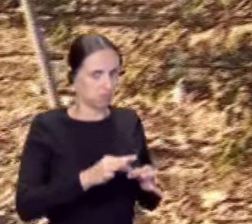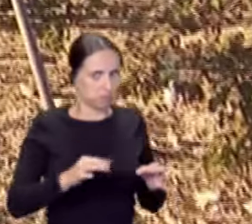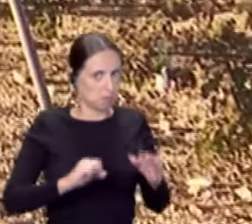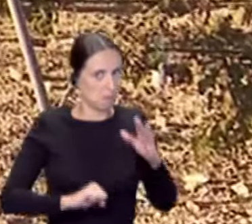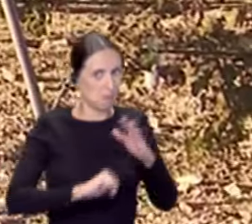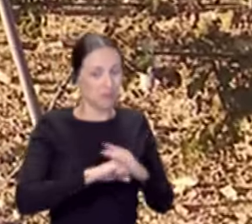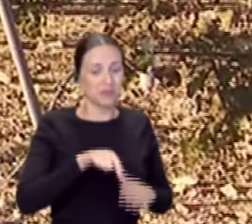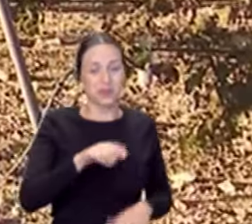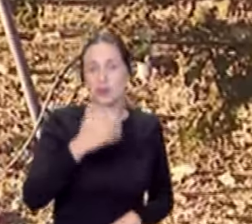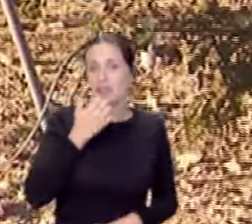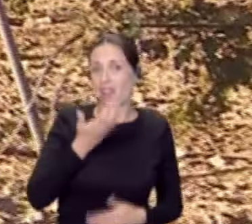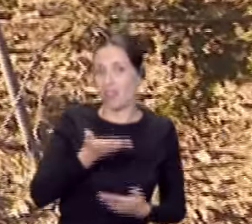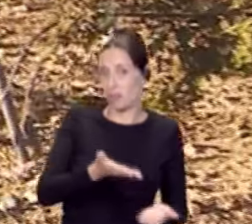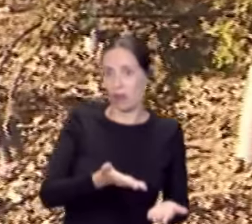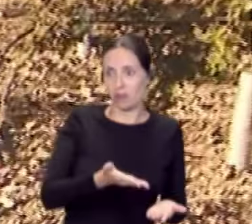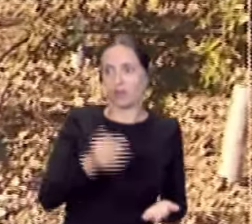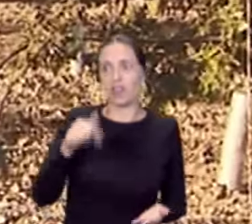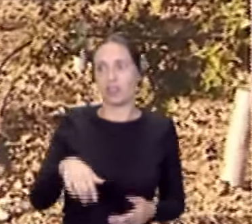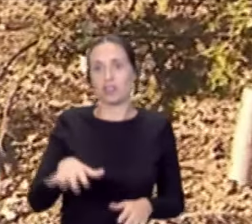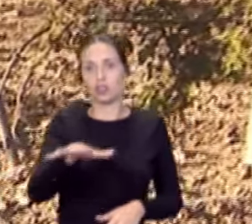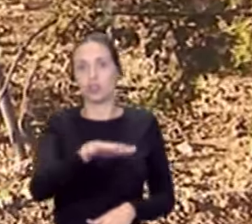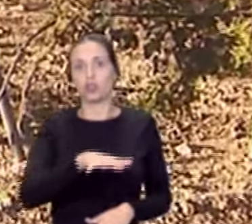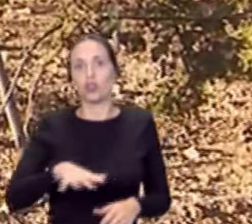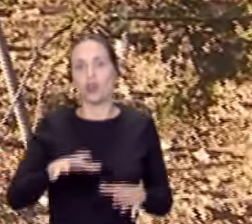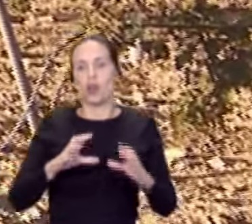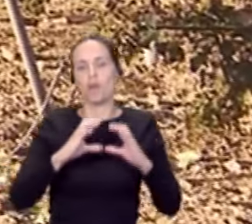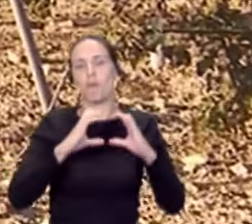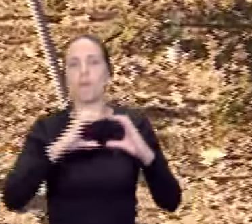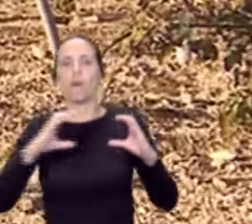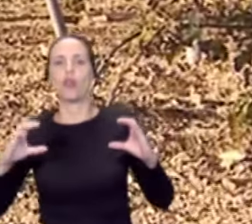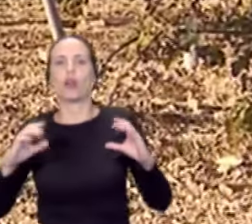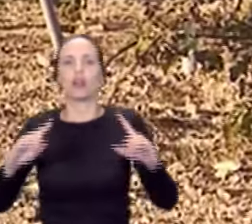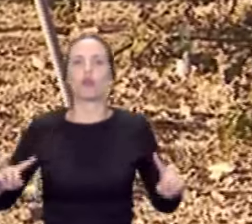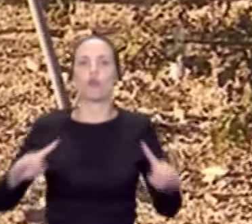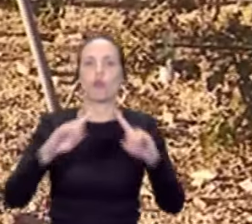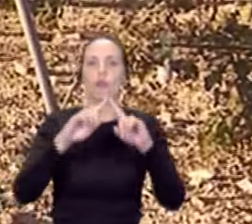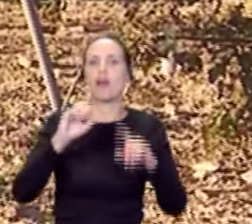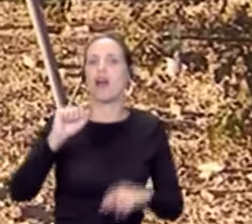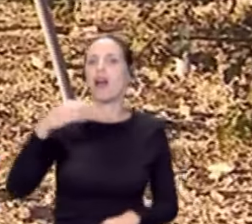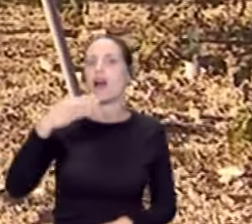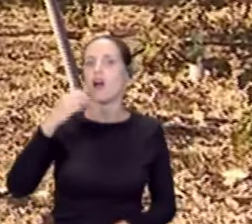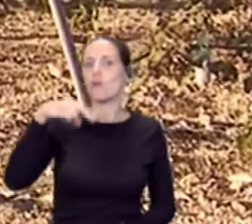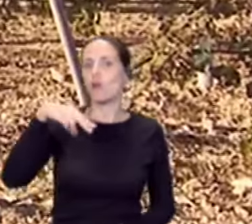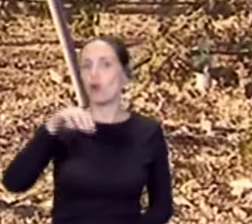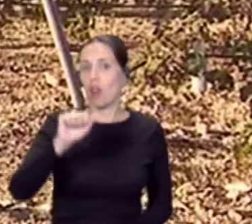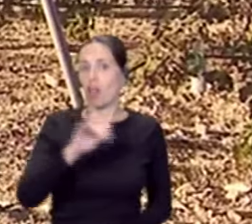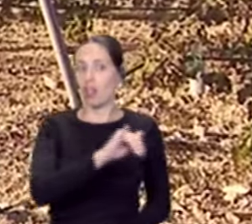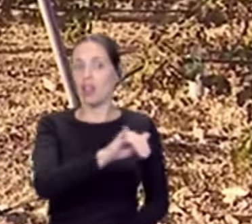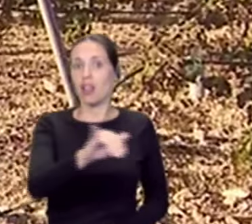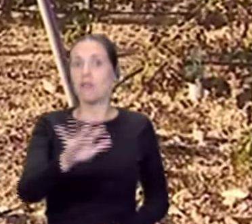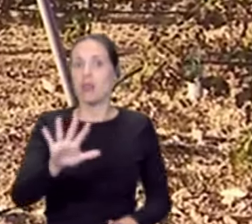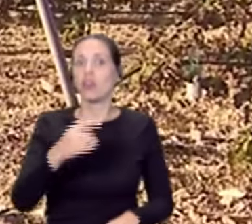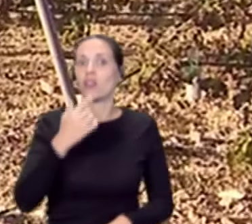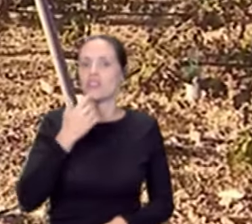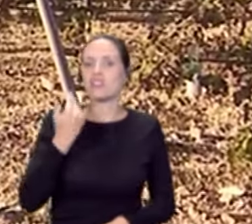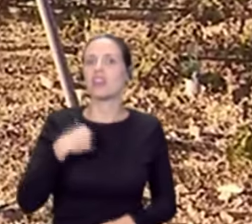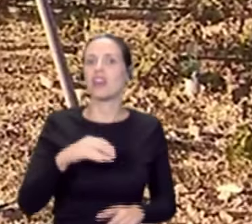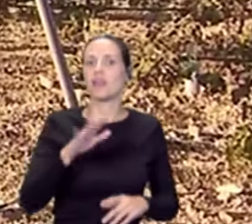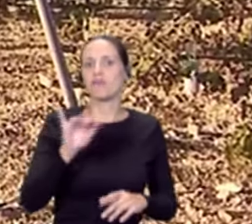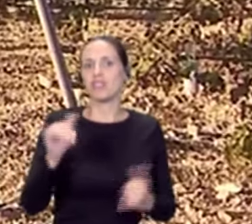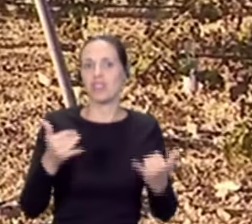en estos cultivos aquí, en las bodegas Cumbres de Abona, pero nos comentan que este cultivo está extendido por diferentes partes de